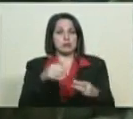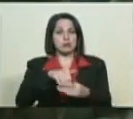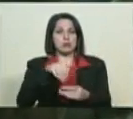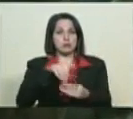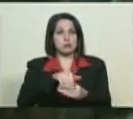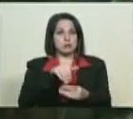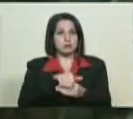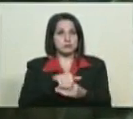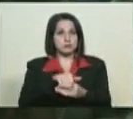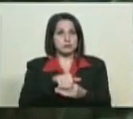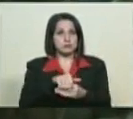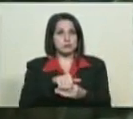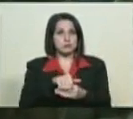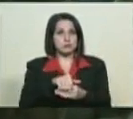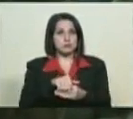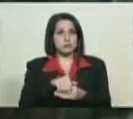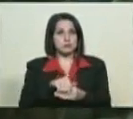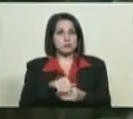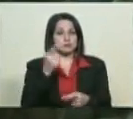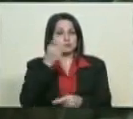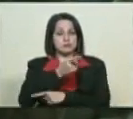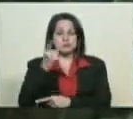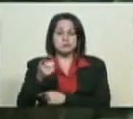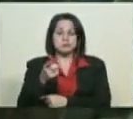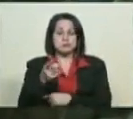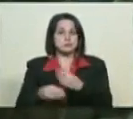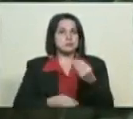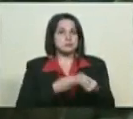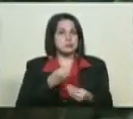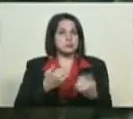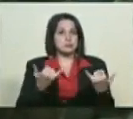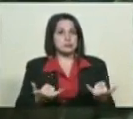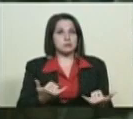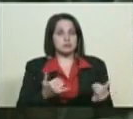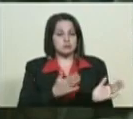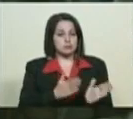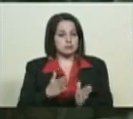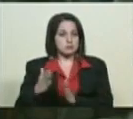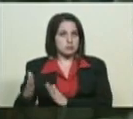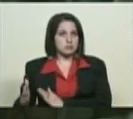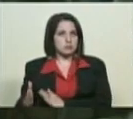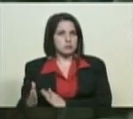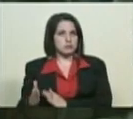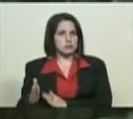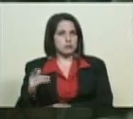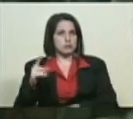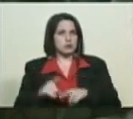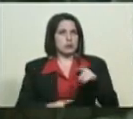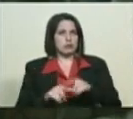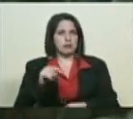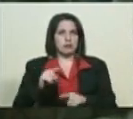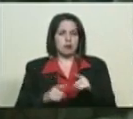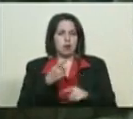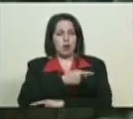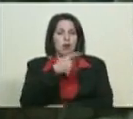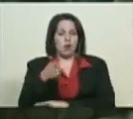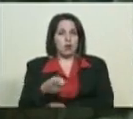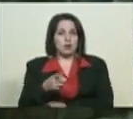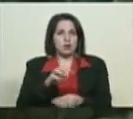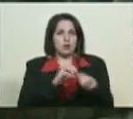y, bueno, hemos cumplido con todo lo que ha estado establecido en dicha orden de